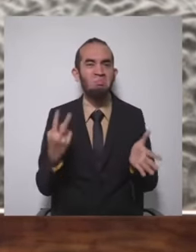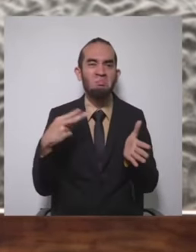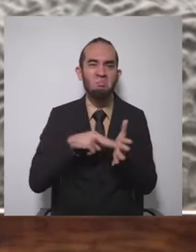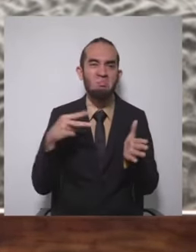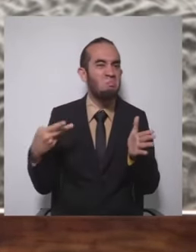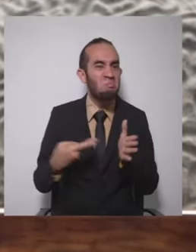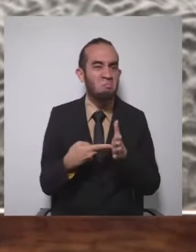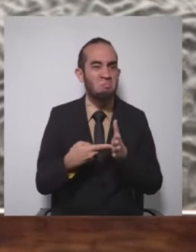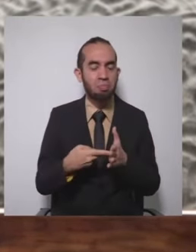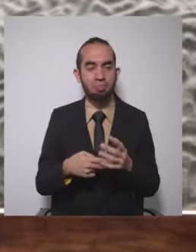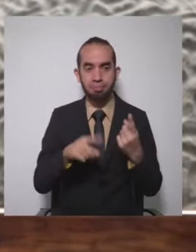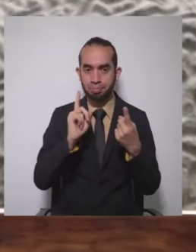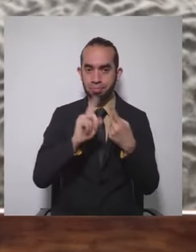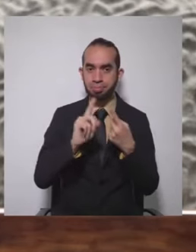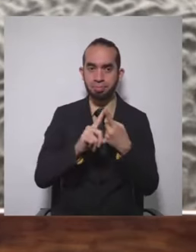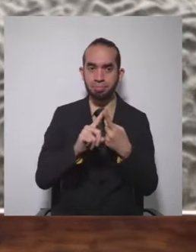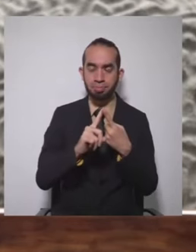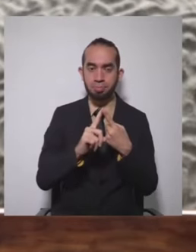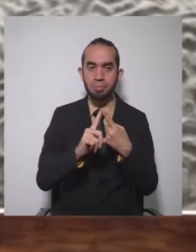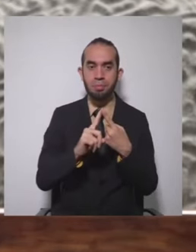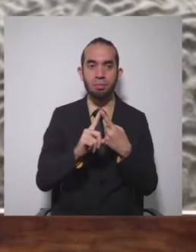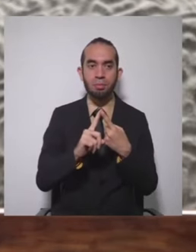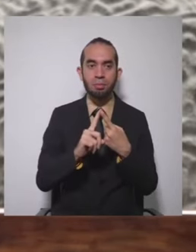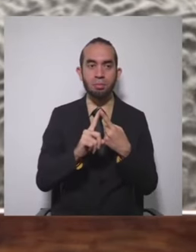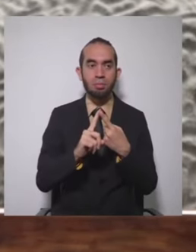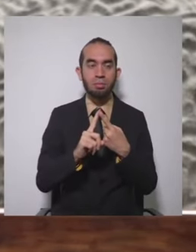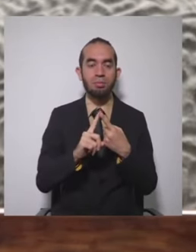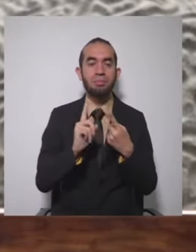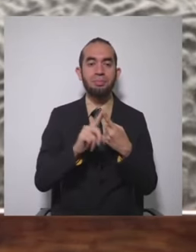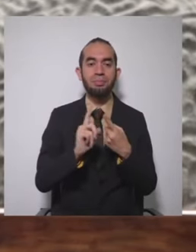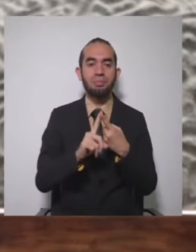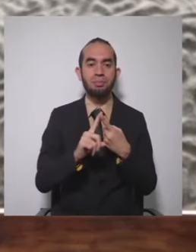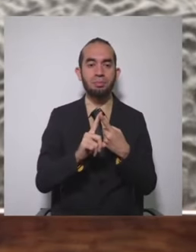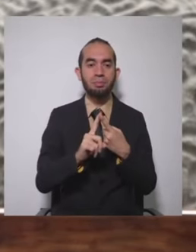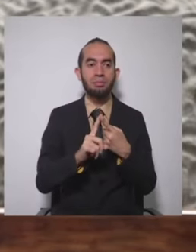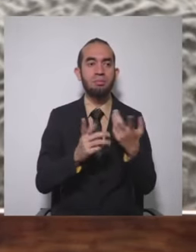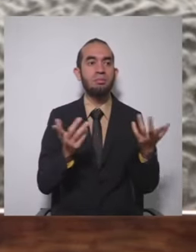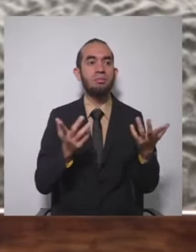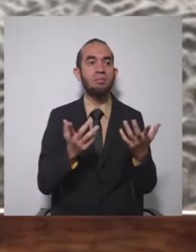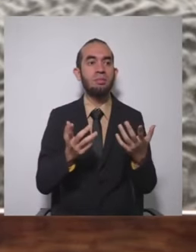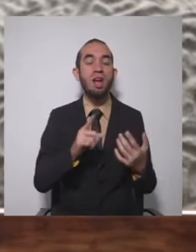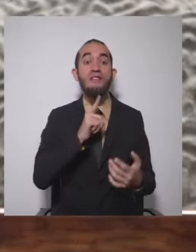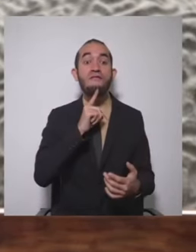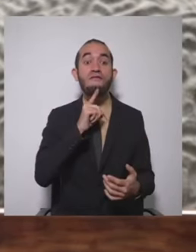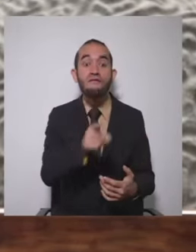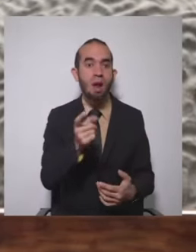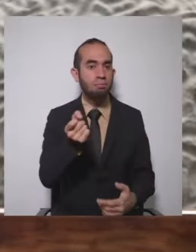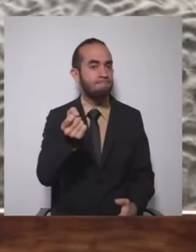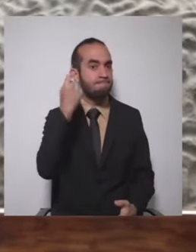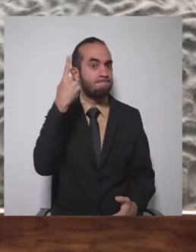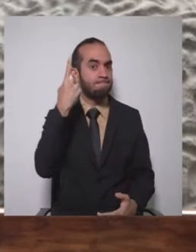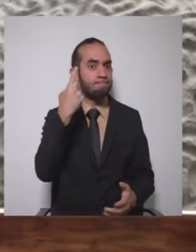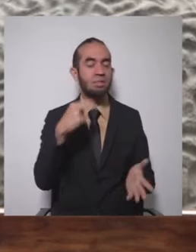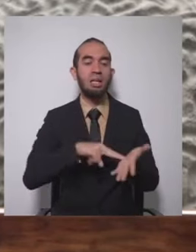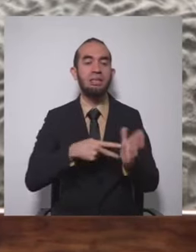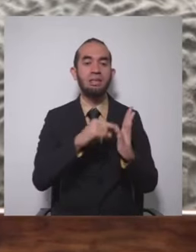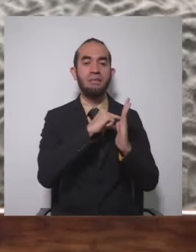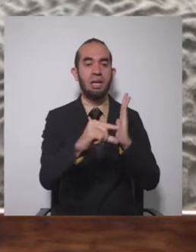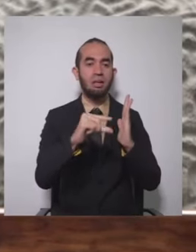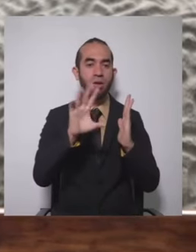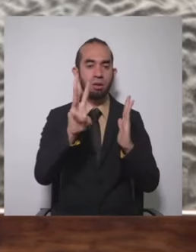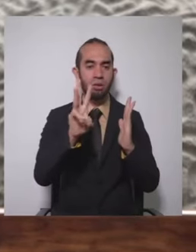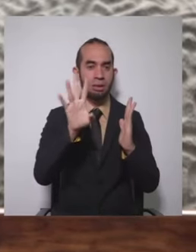La primera de ellas consiste en una interpretación auténtica de los artículos 67